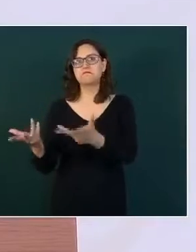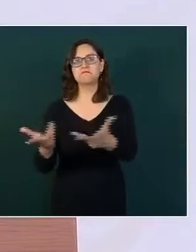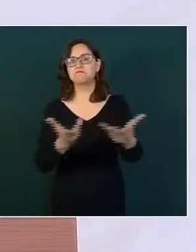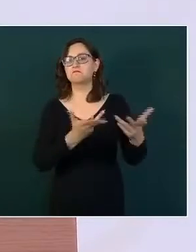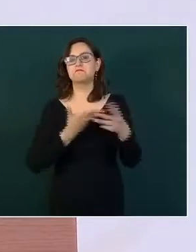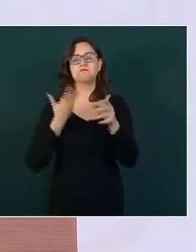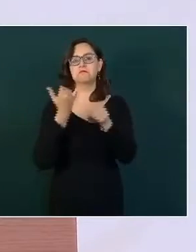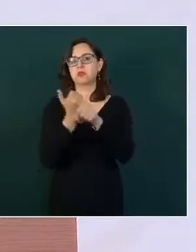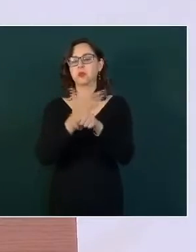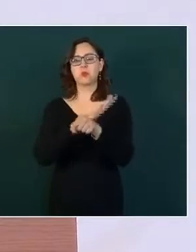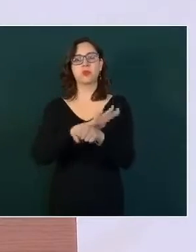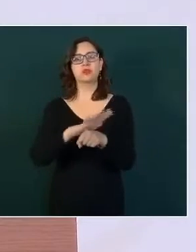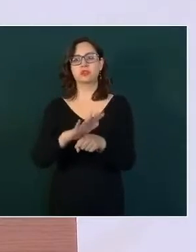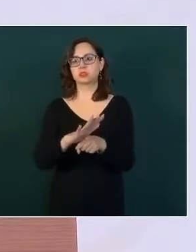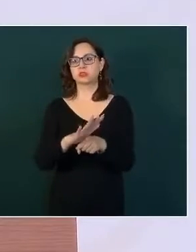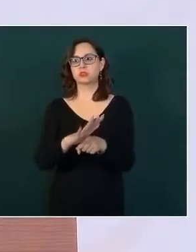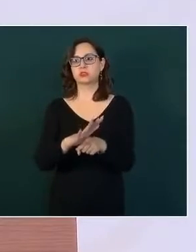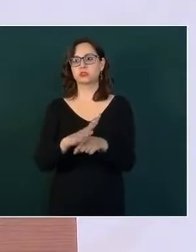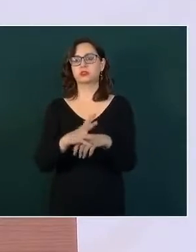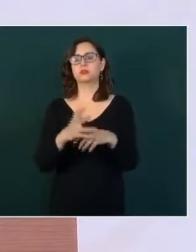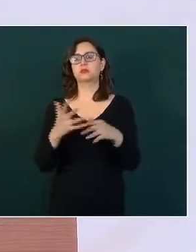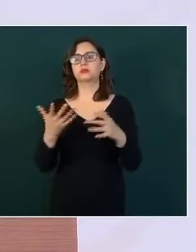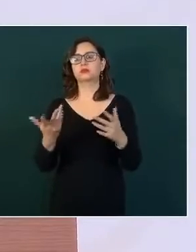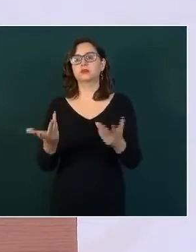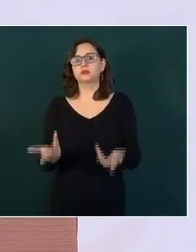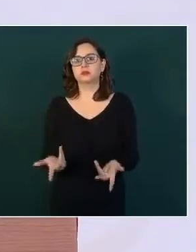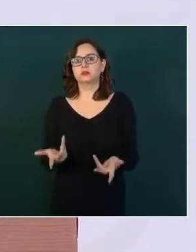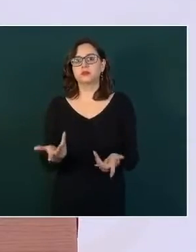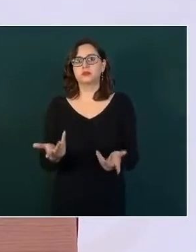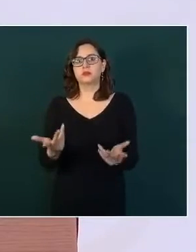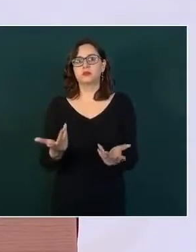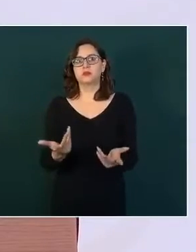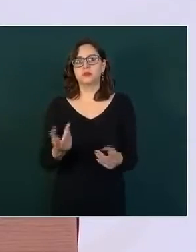Con empresas constructoras